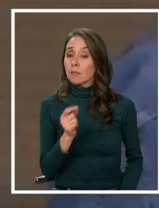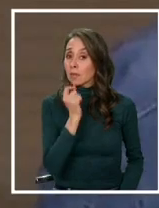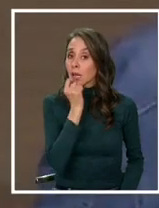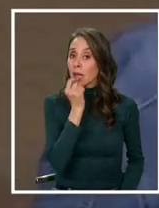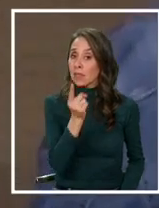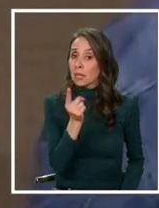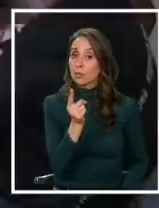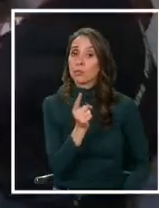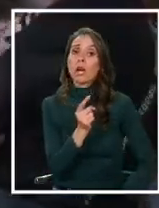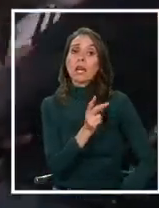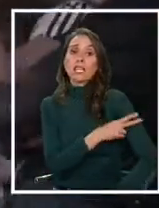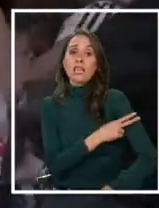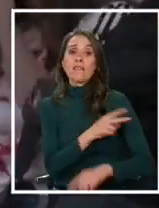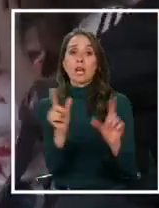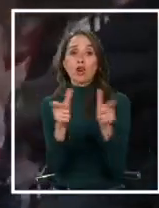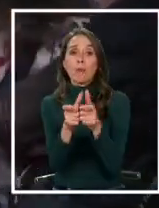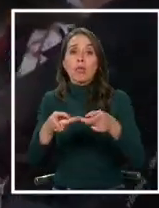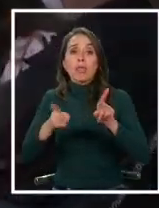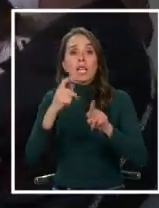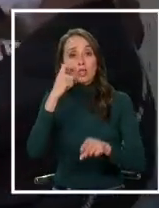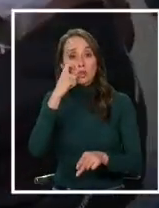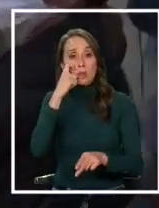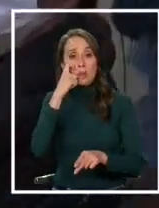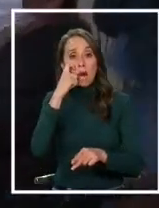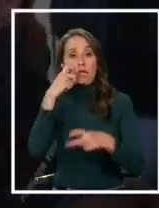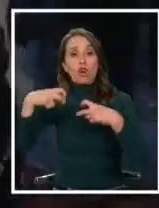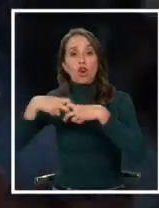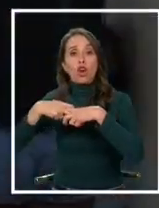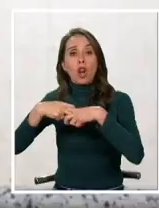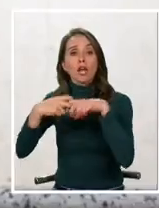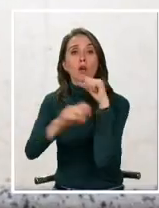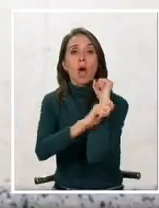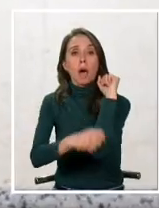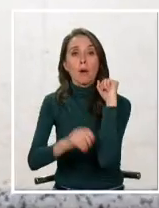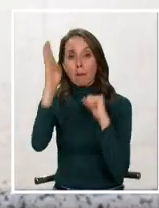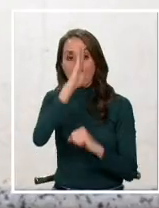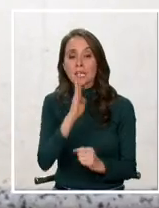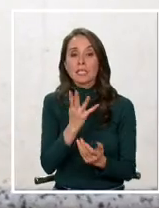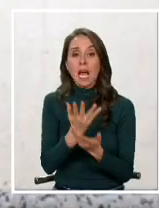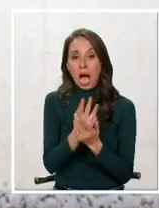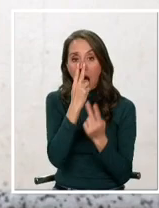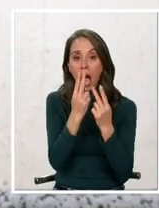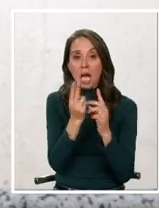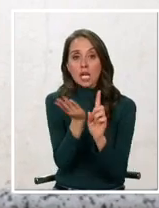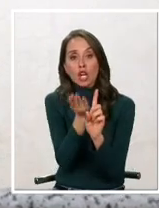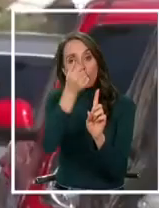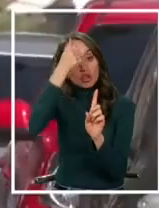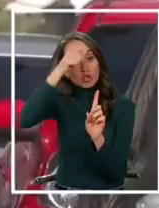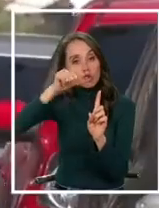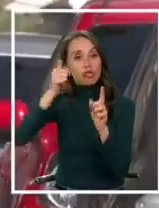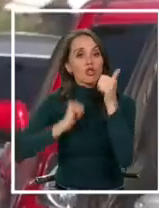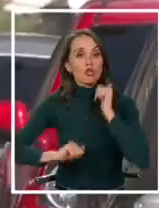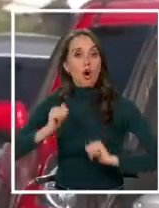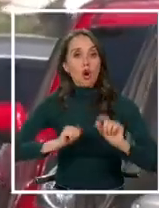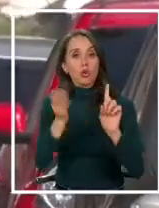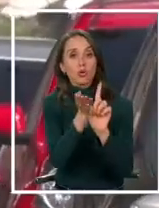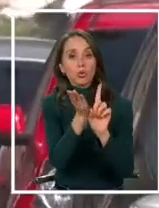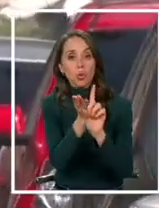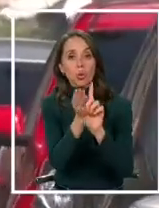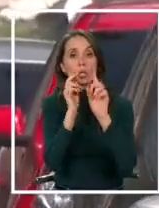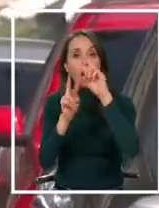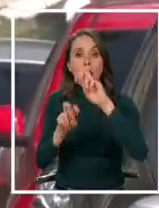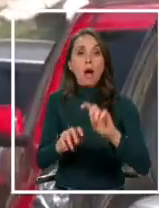denuncia del jefe de la comisión de derechos Humanos del colegio de abogados de Brasil existen signos de tortura y de ejecuciones sumarias en el